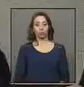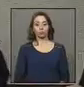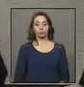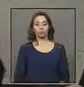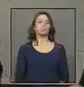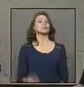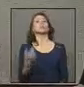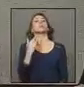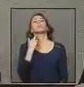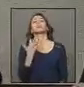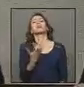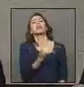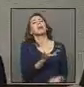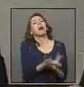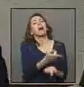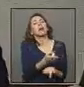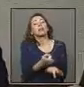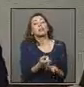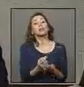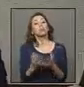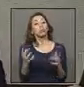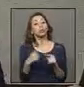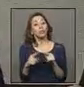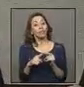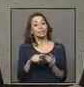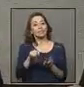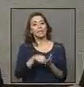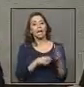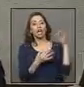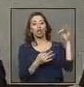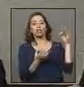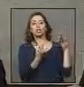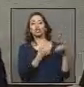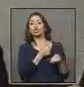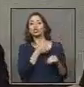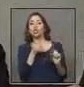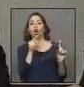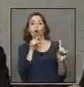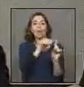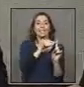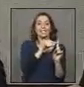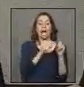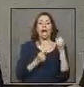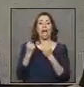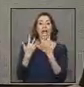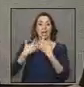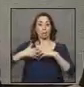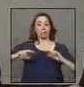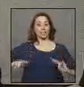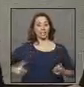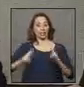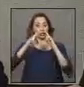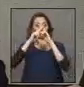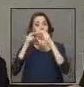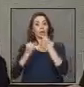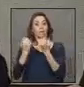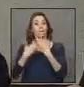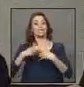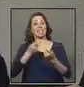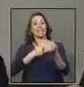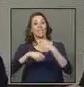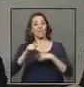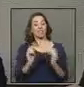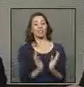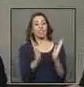Provocado porque en la práctica muchas veces existen contratos de exclusividad entre las constructoras, las inmobiliarias o simplemente las